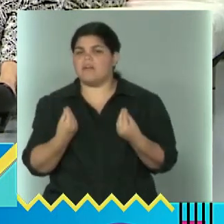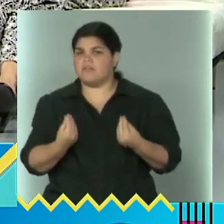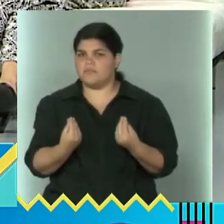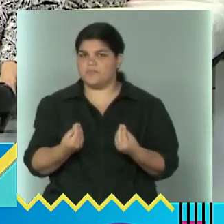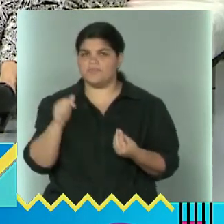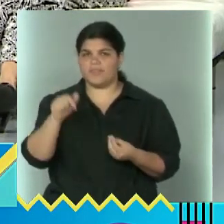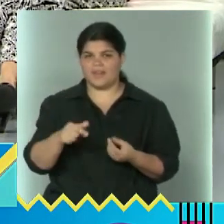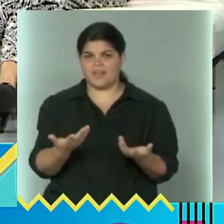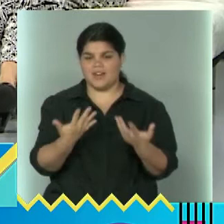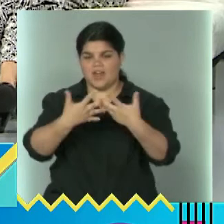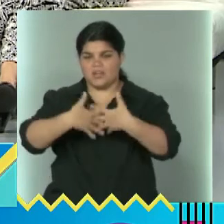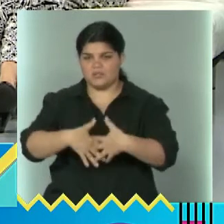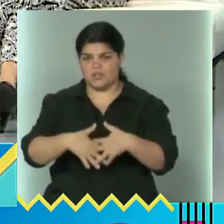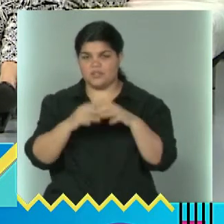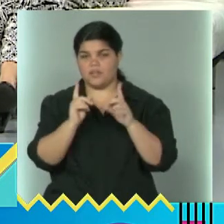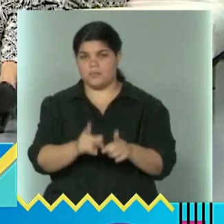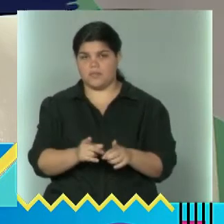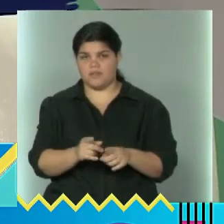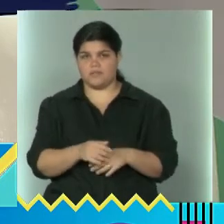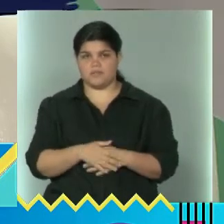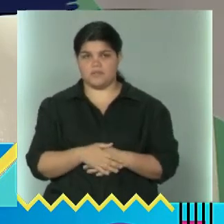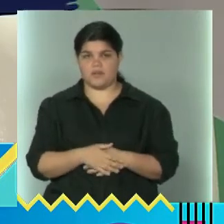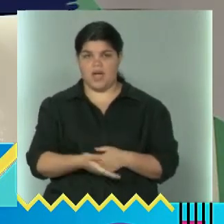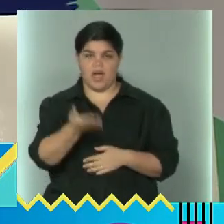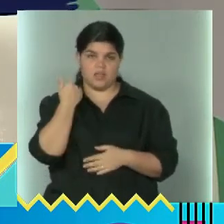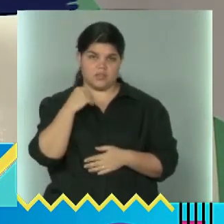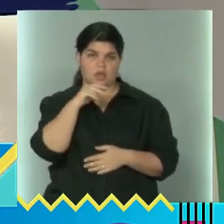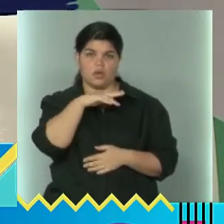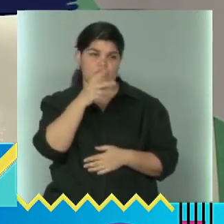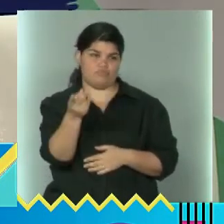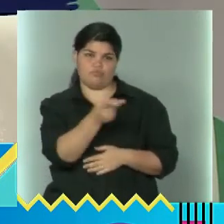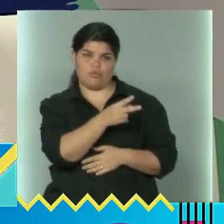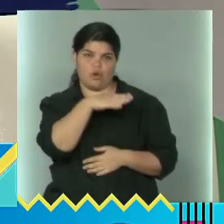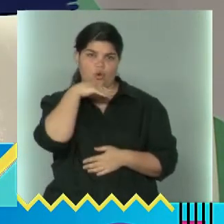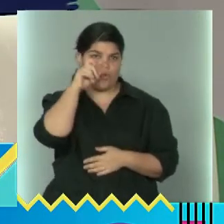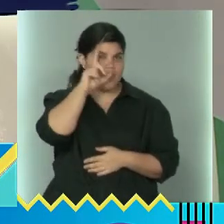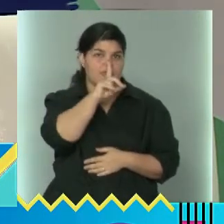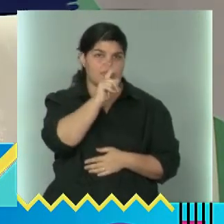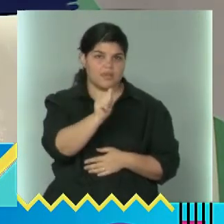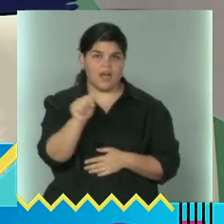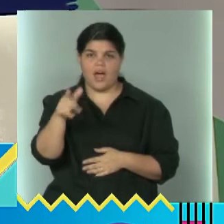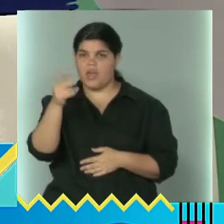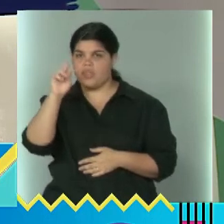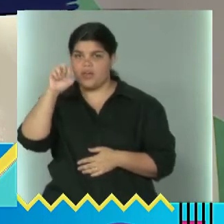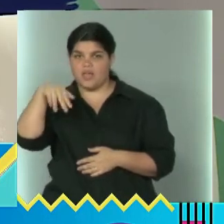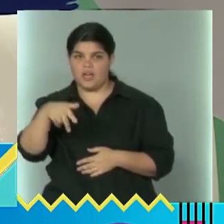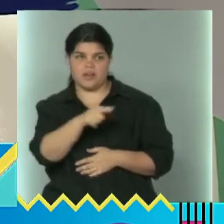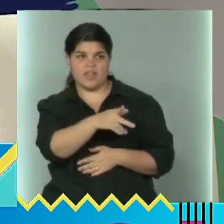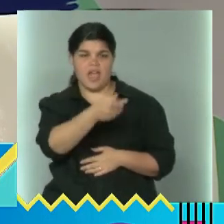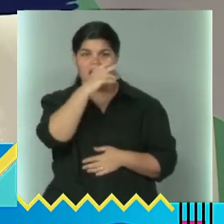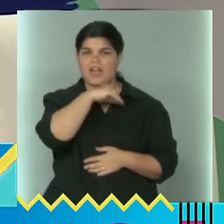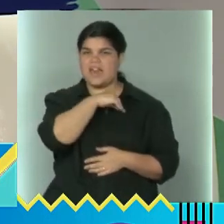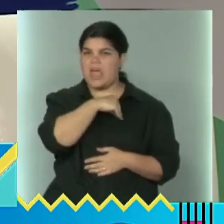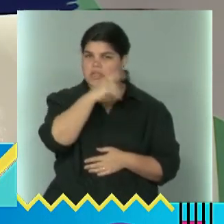poco relacionarlo con lo que decía Julieta y lo que decía Adrián. Julieta hablaba de creencias, por ejemplo, y